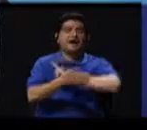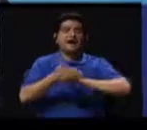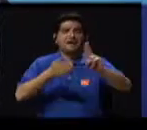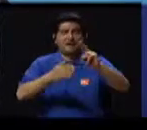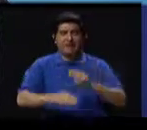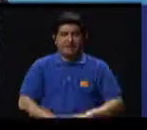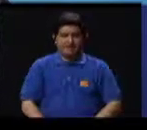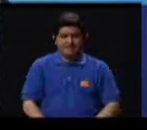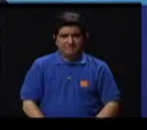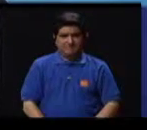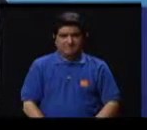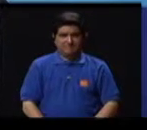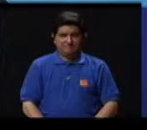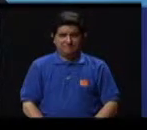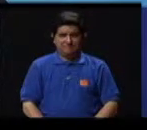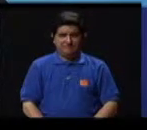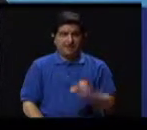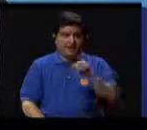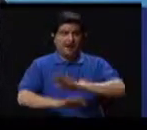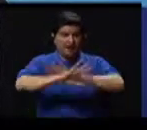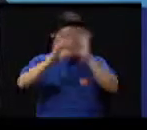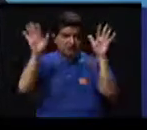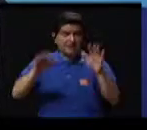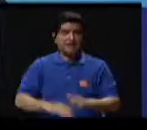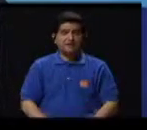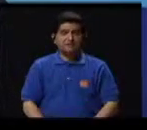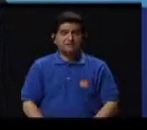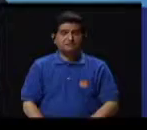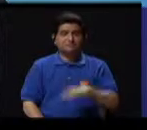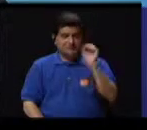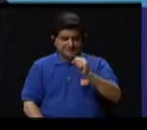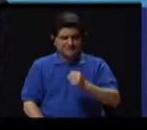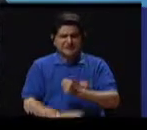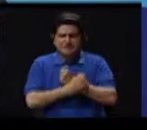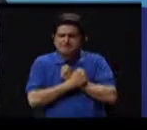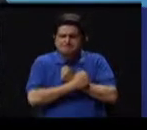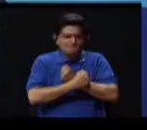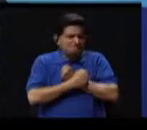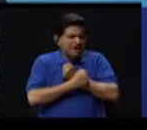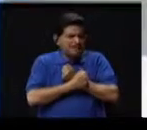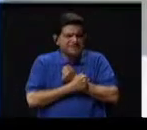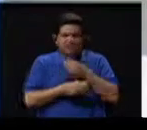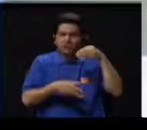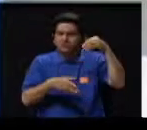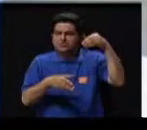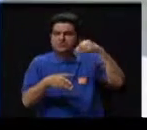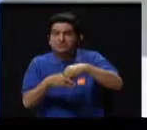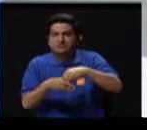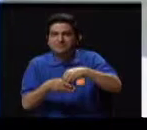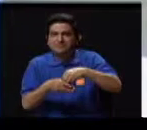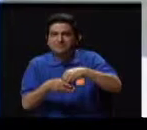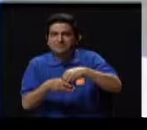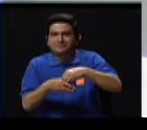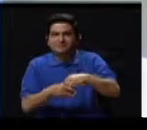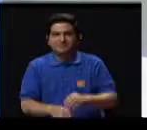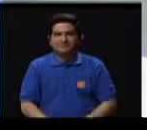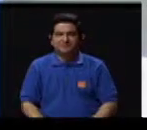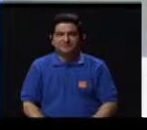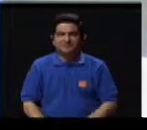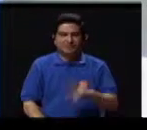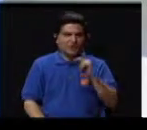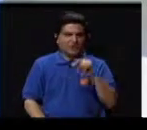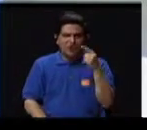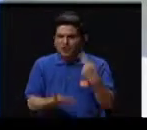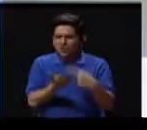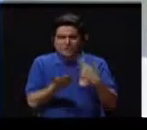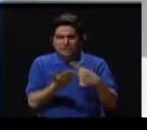digamos. Y ahí pues queda muy claro. Ponerle cariño, pasión. Ponerle cariño, pasión. Eso ahí se ve. Sí, eso. ¿No sí,